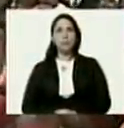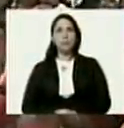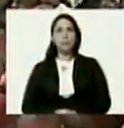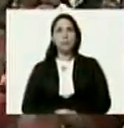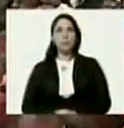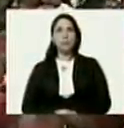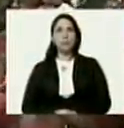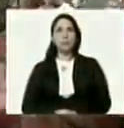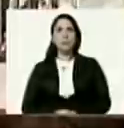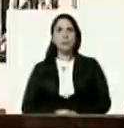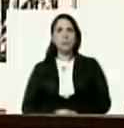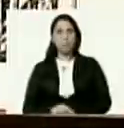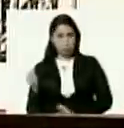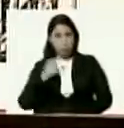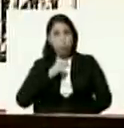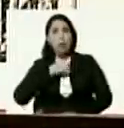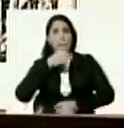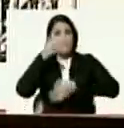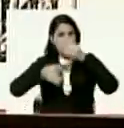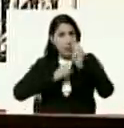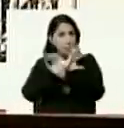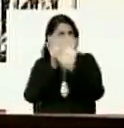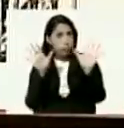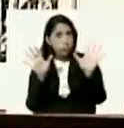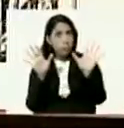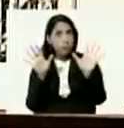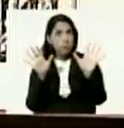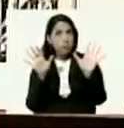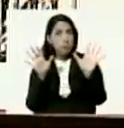¿Sí me explico bien?